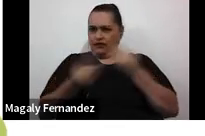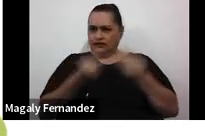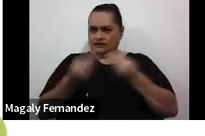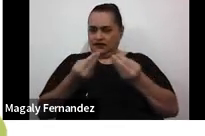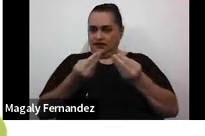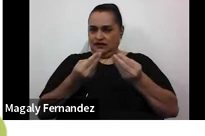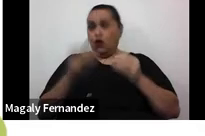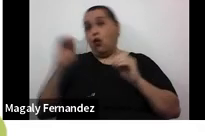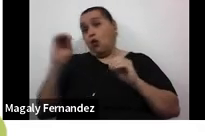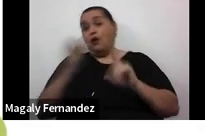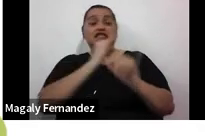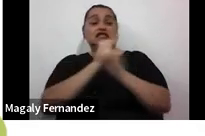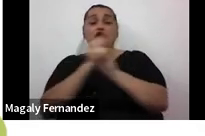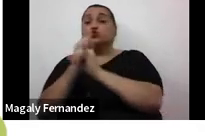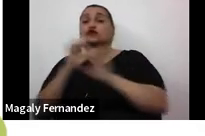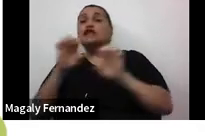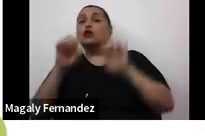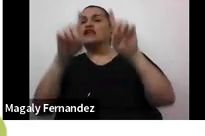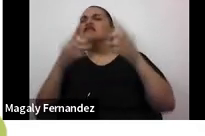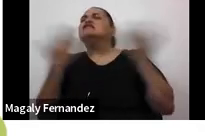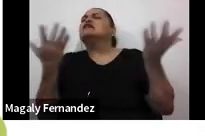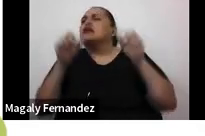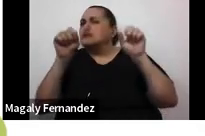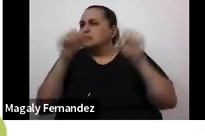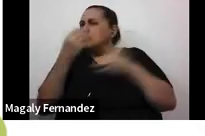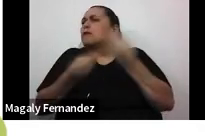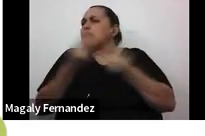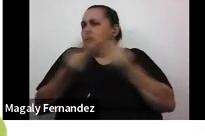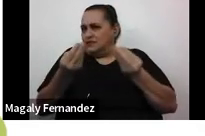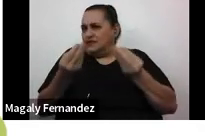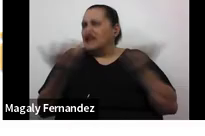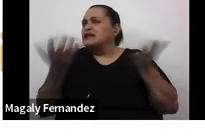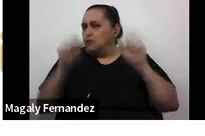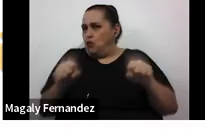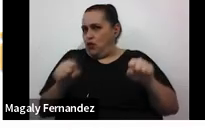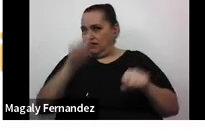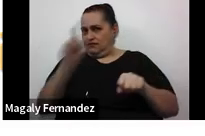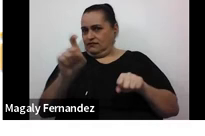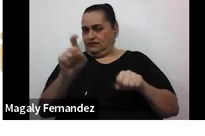en nuestras instituciones educativas que podríamos hacer veamos